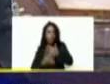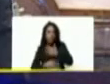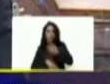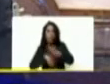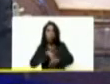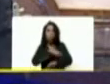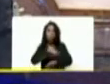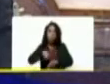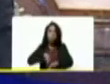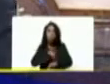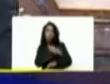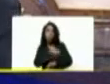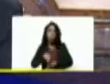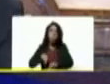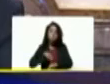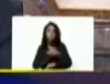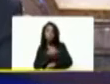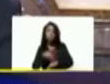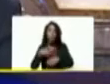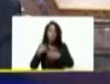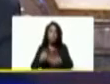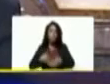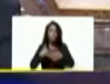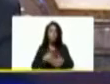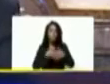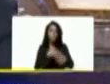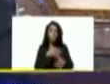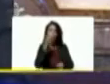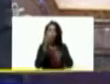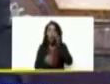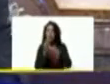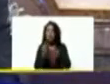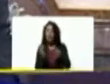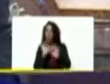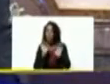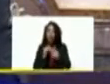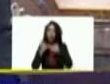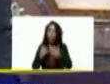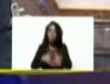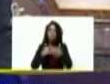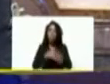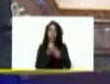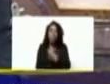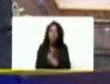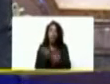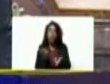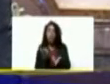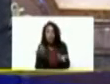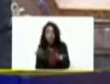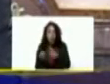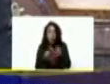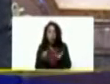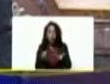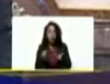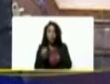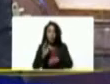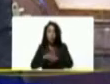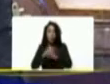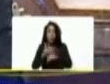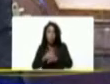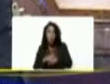desde el punto de vista técnico-jurídico yo lo veo positivo. Bueno, Alonso, agradecido como siempre. Un fuerte abrazo. Hasta